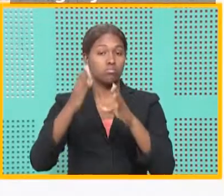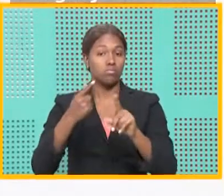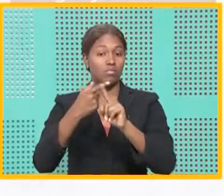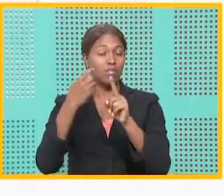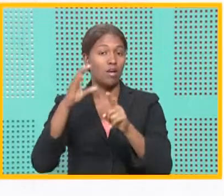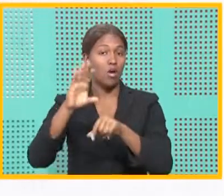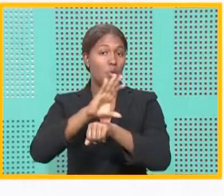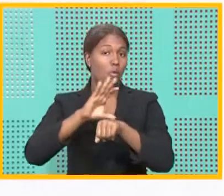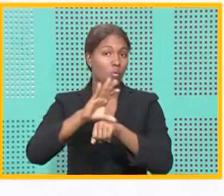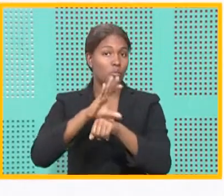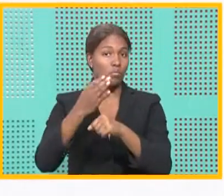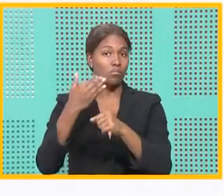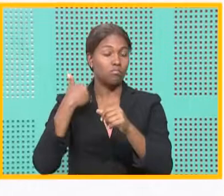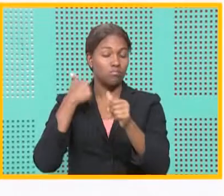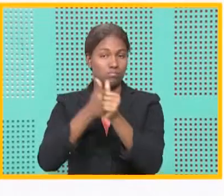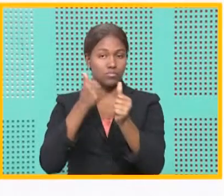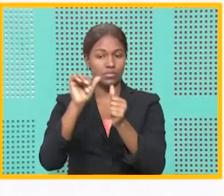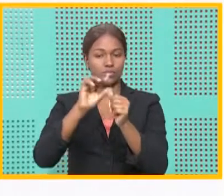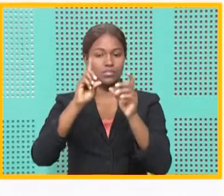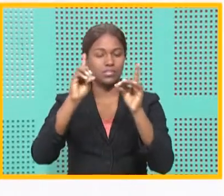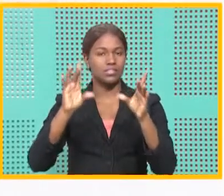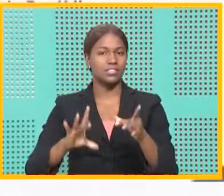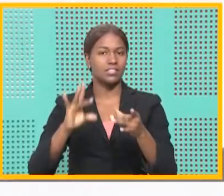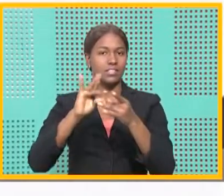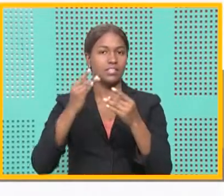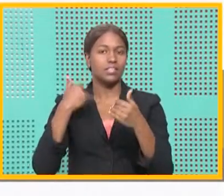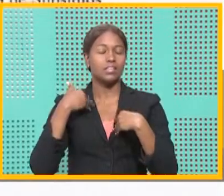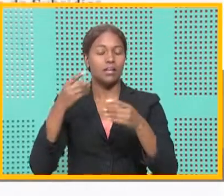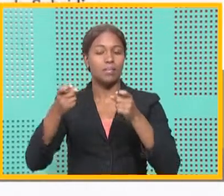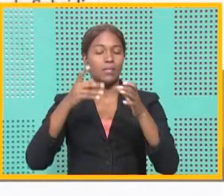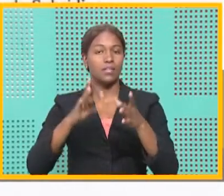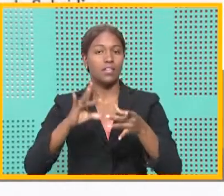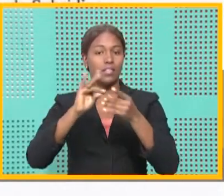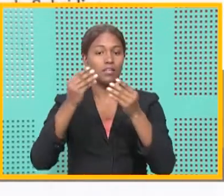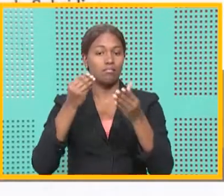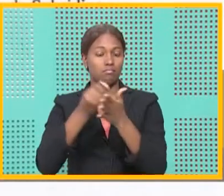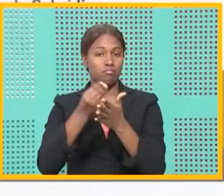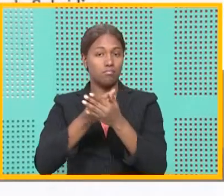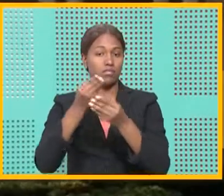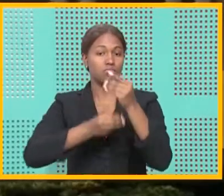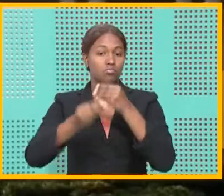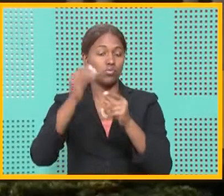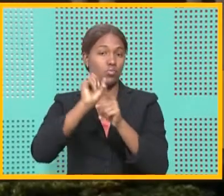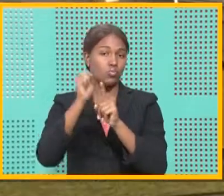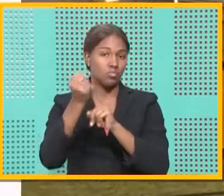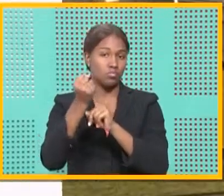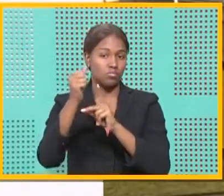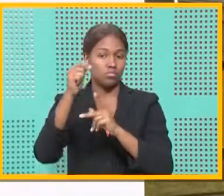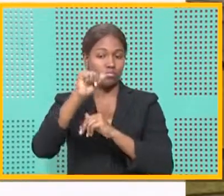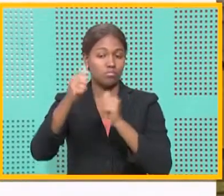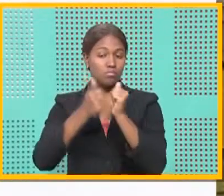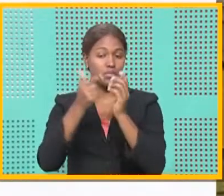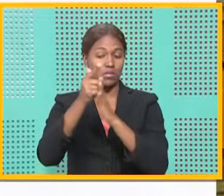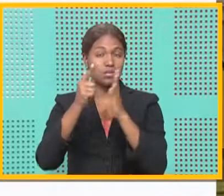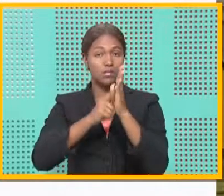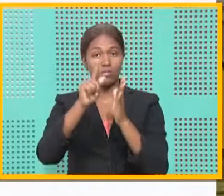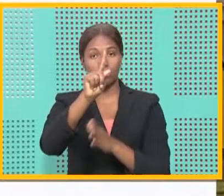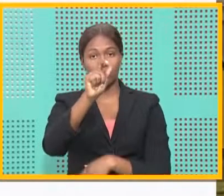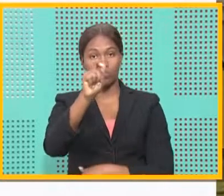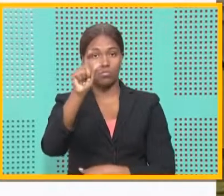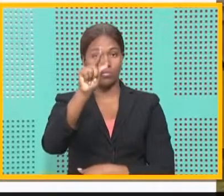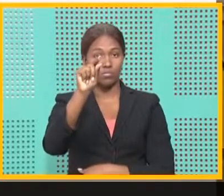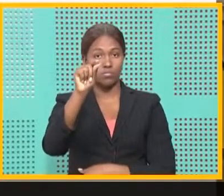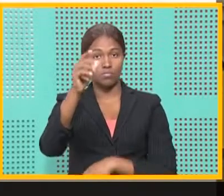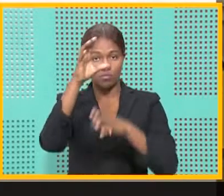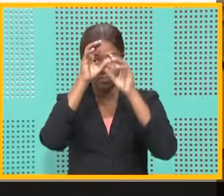Cuba, Santa Sede, y el director general de la Administradora de Subsidios Sociales. Mediante el decreto 1-20, el